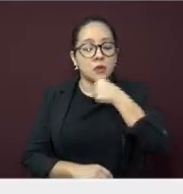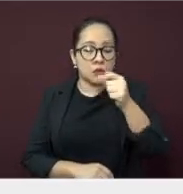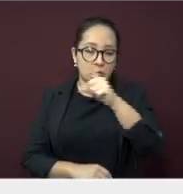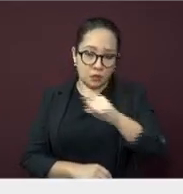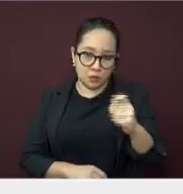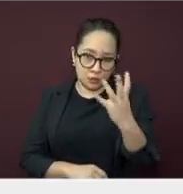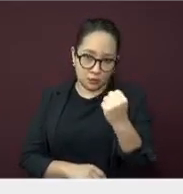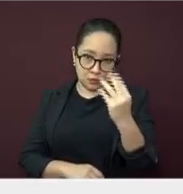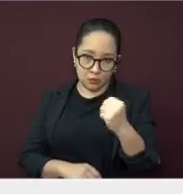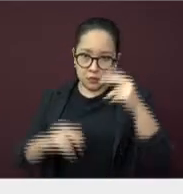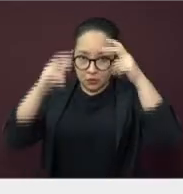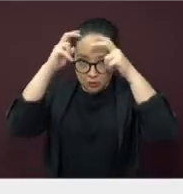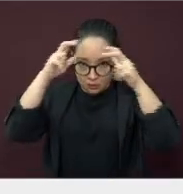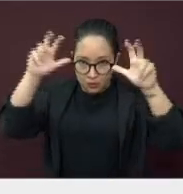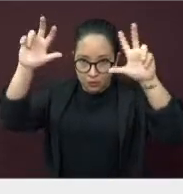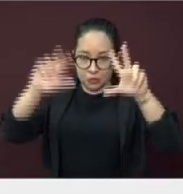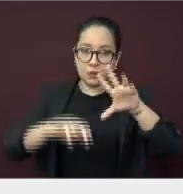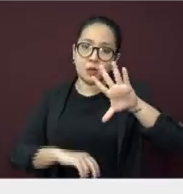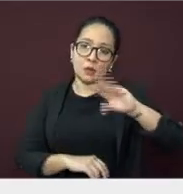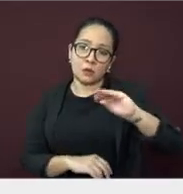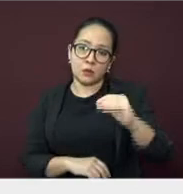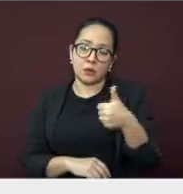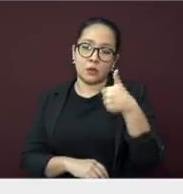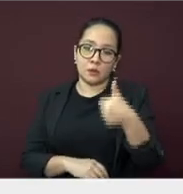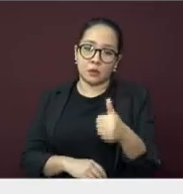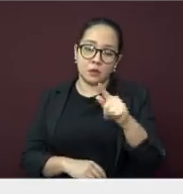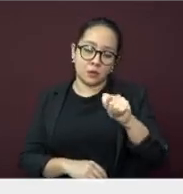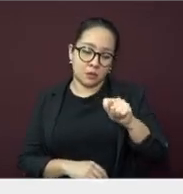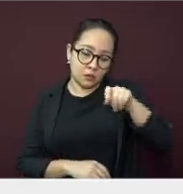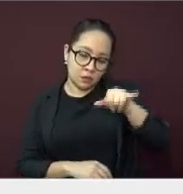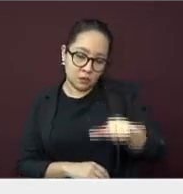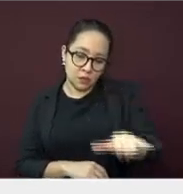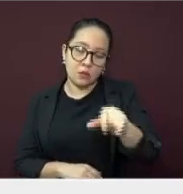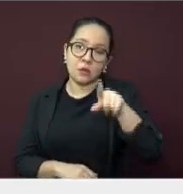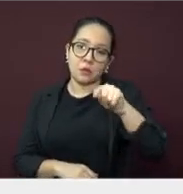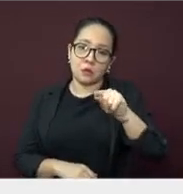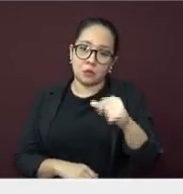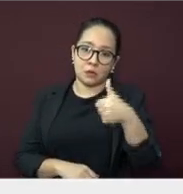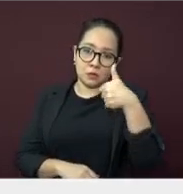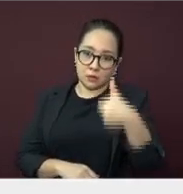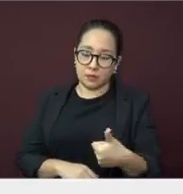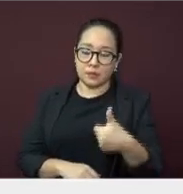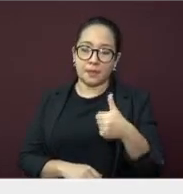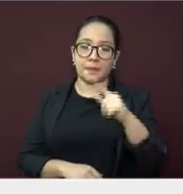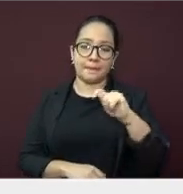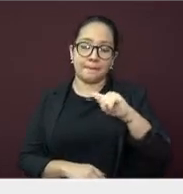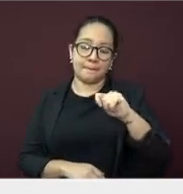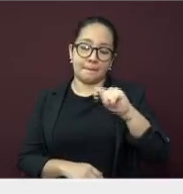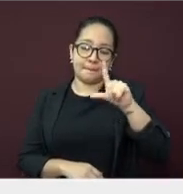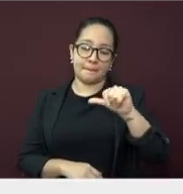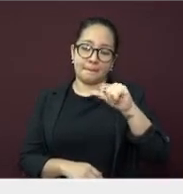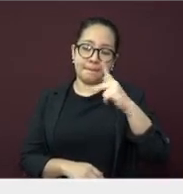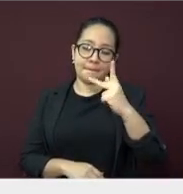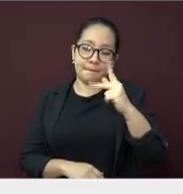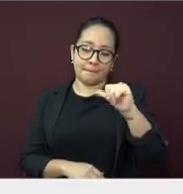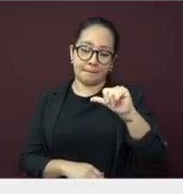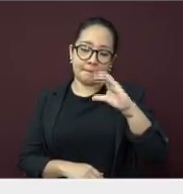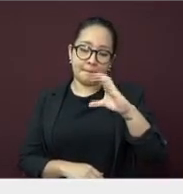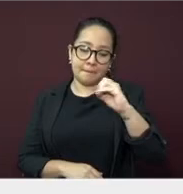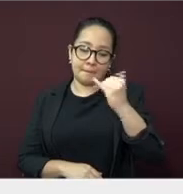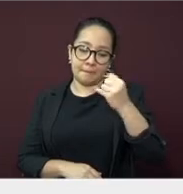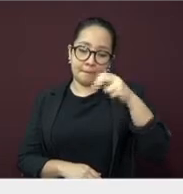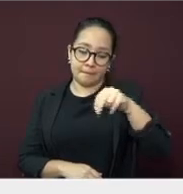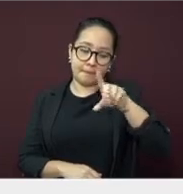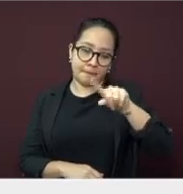misantla 96 tantoyuca 76 tlapacoyan 73